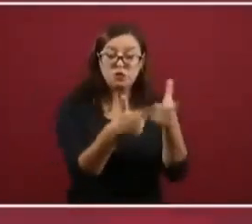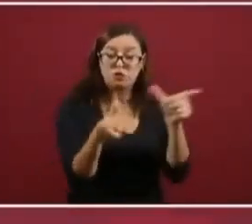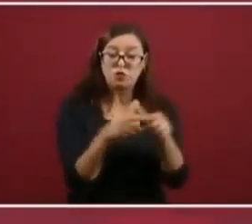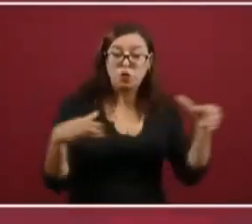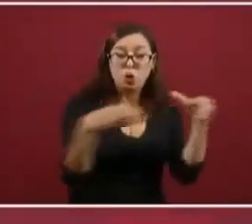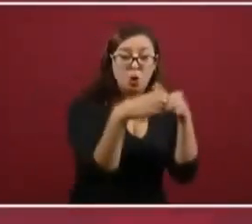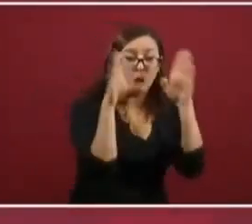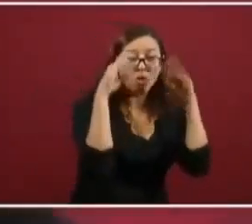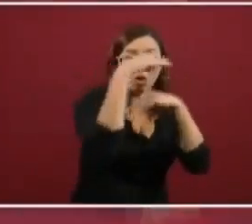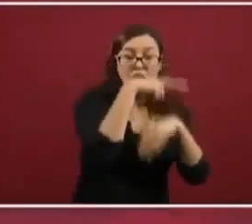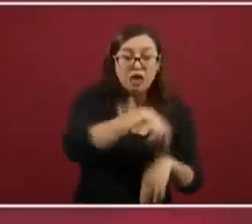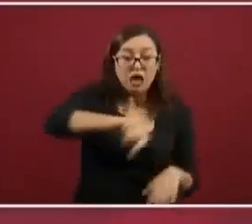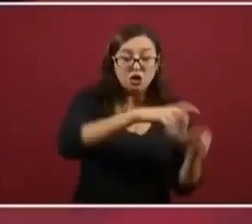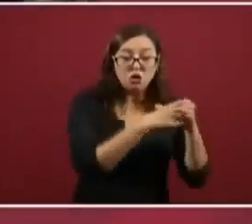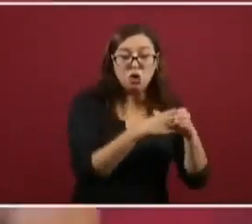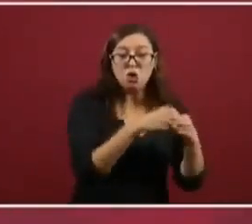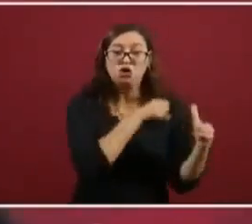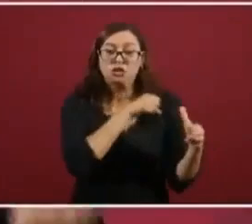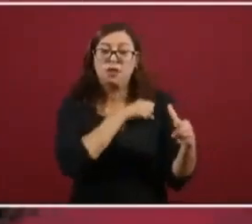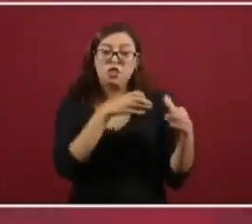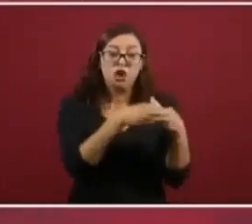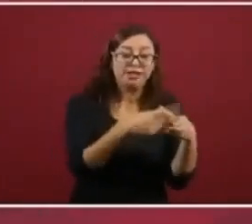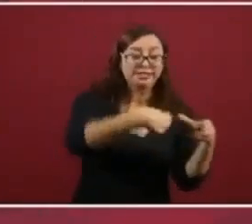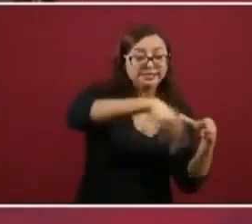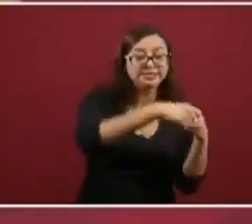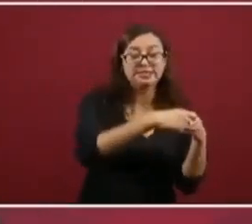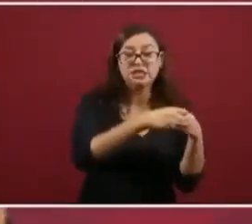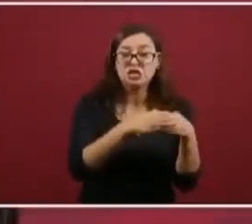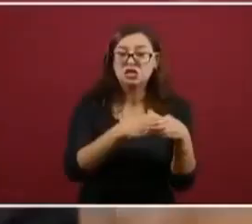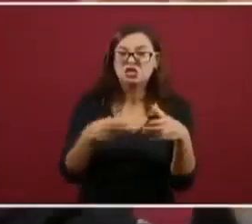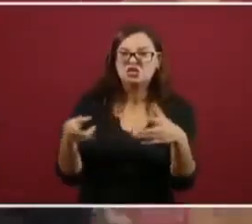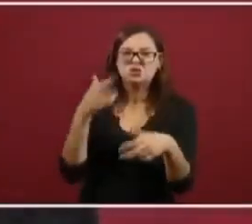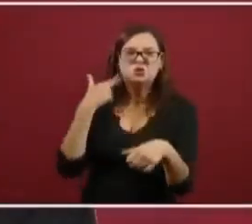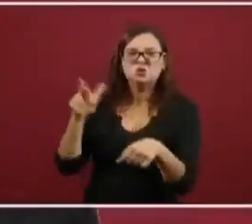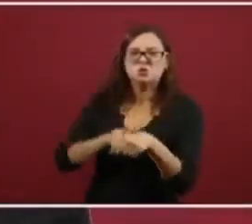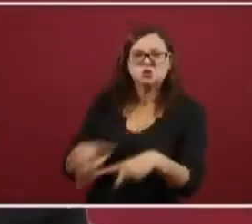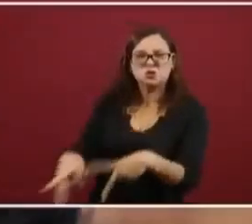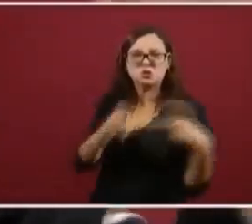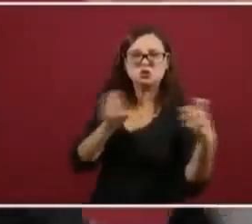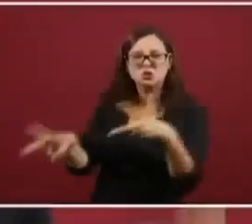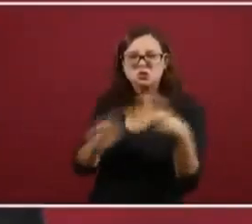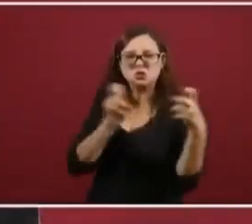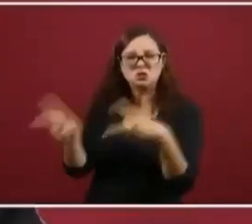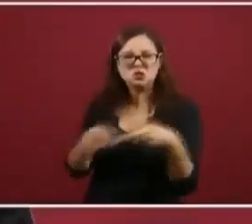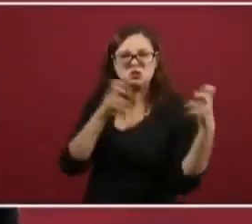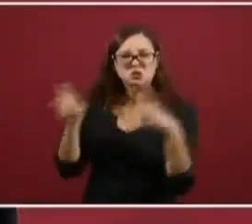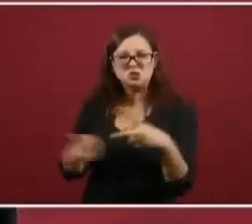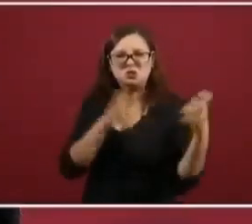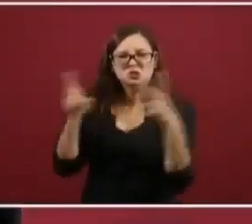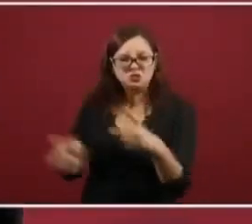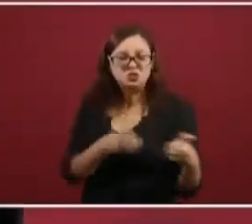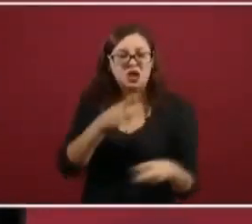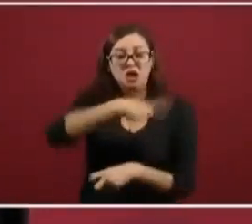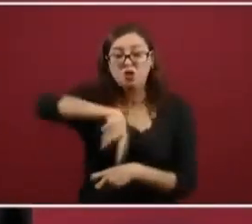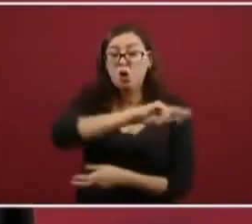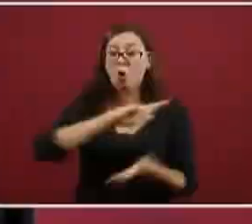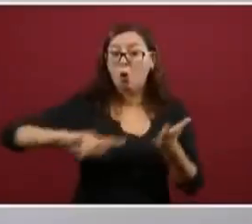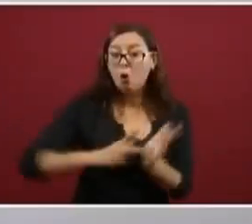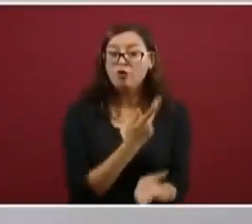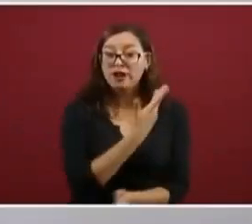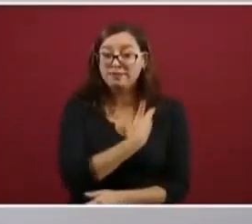corrupto restablezcan el mismo modelo de saqueo de destrucción de empobrecimiento de